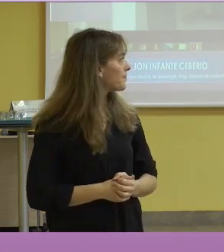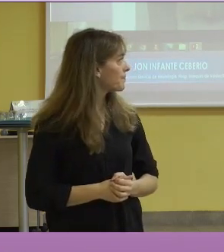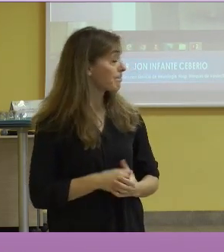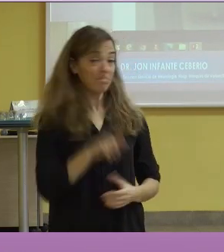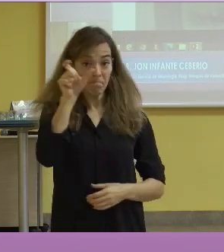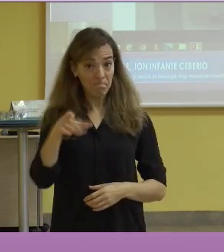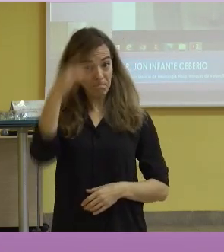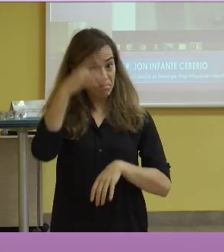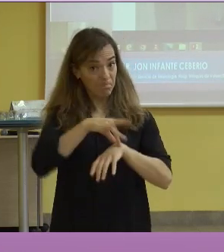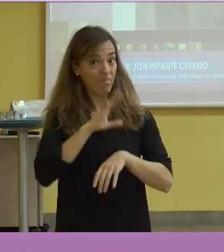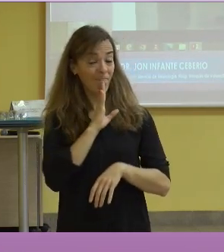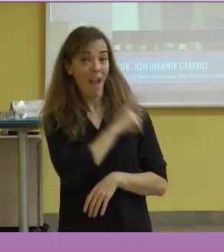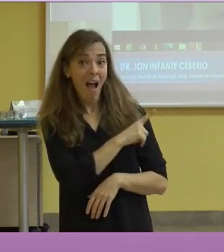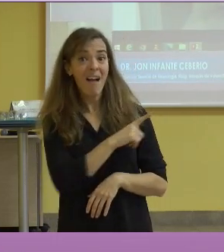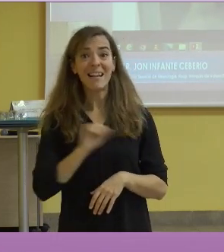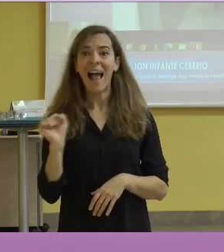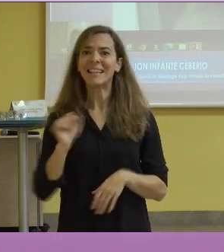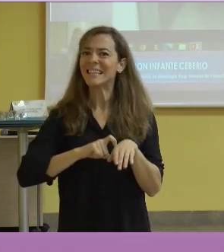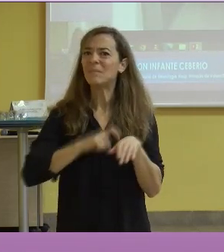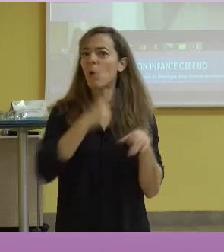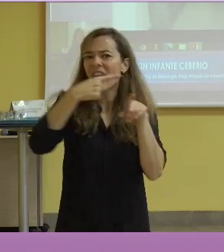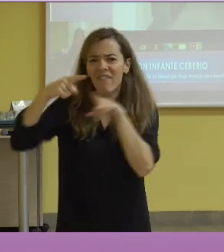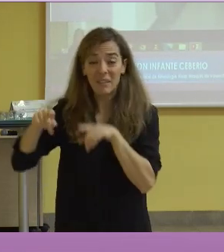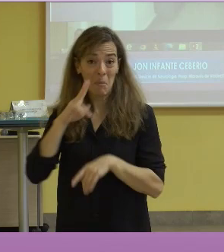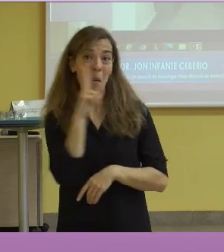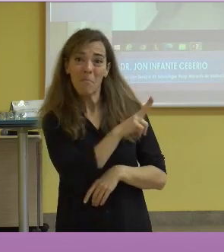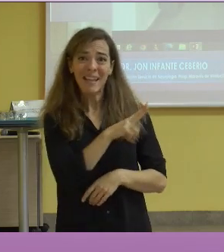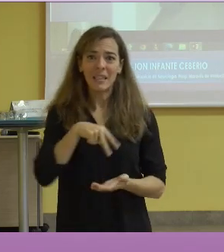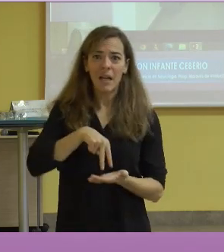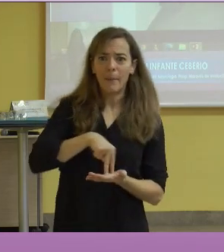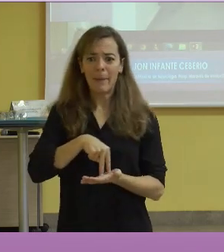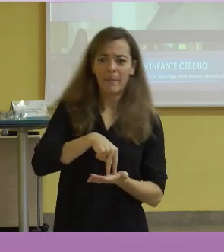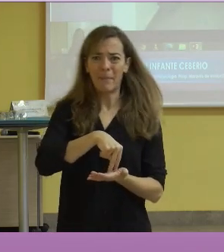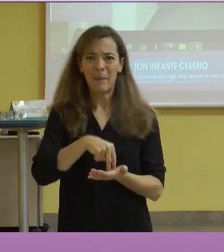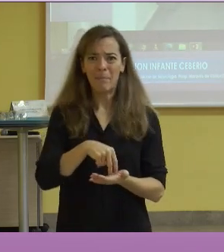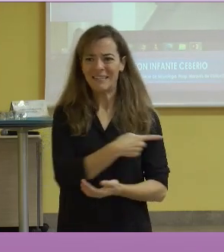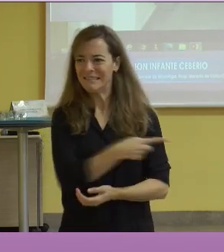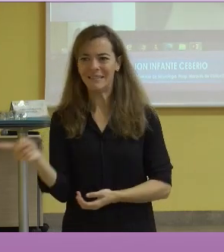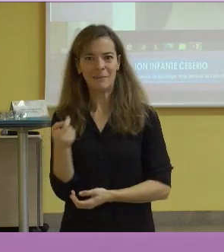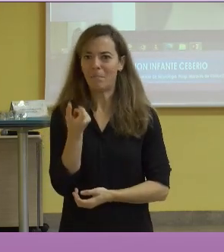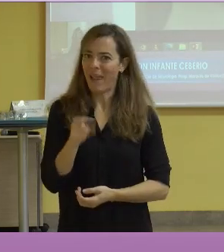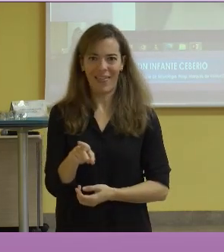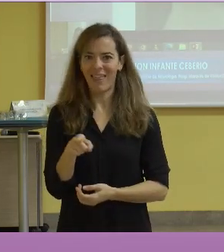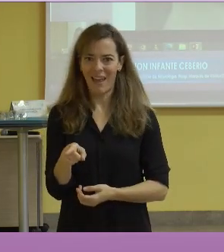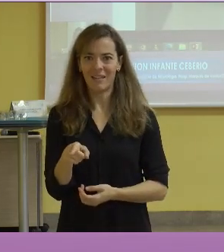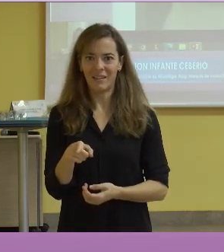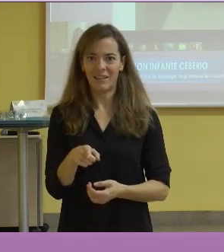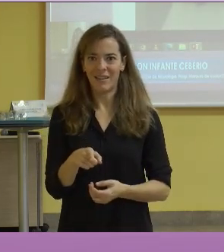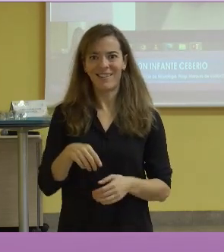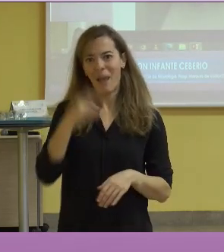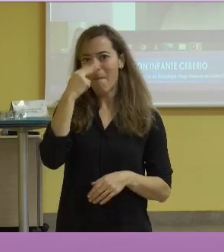Estos pacientes tienen distintos tipos de ataxia, pero veis que la marcha es muy parecida en todos ellos, una marcha con ampliación